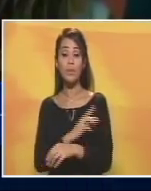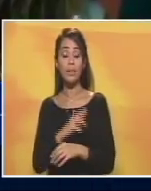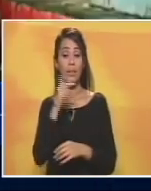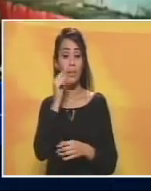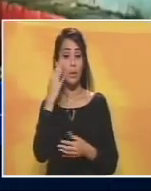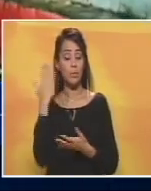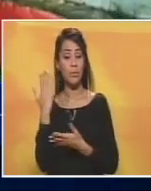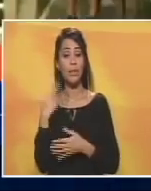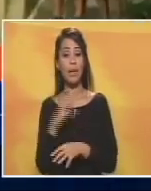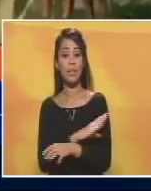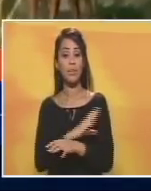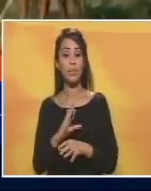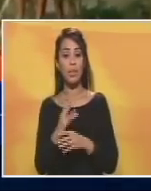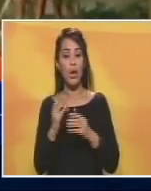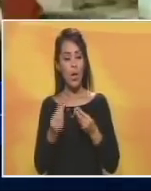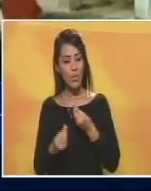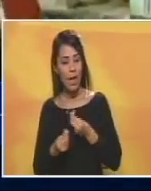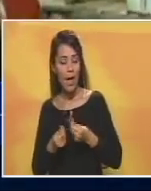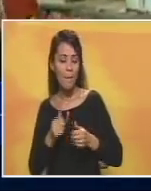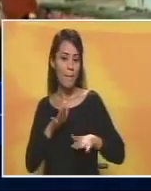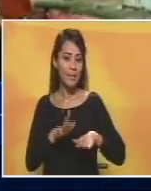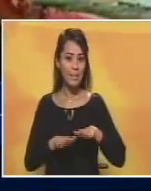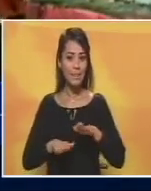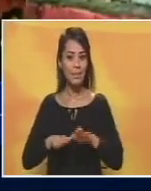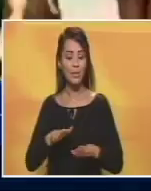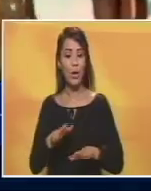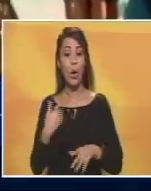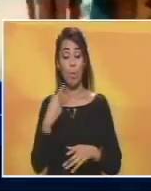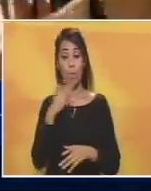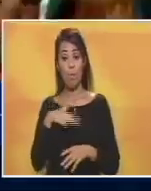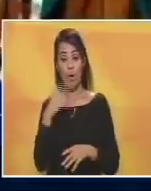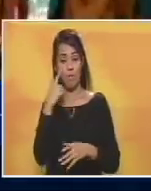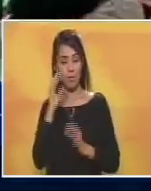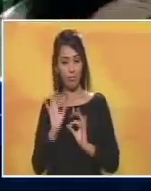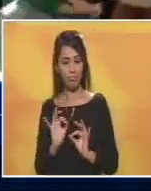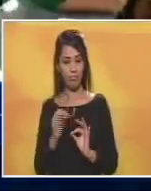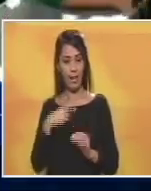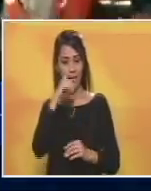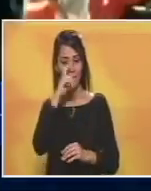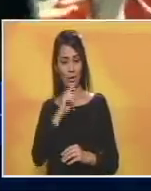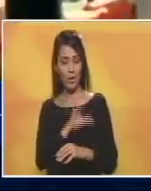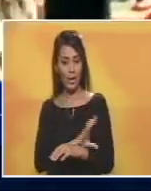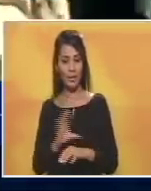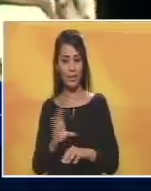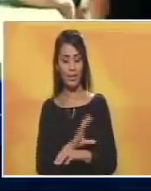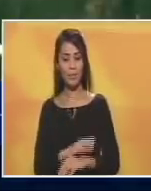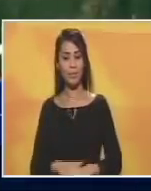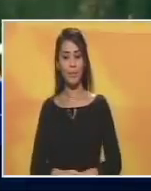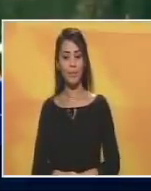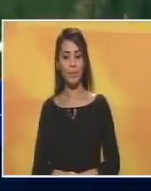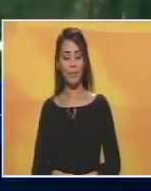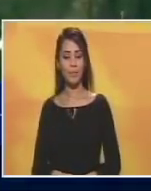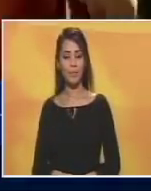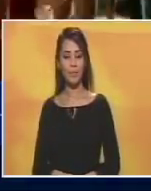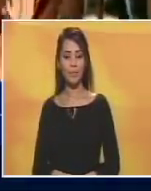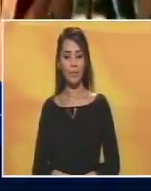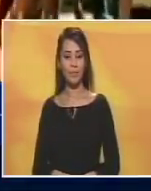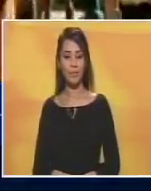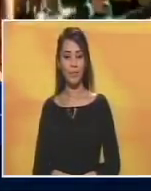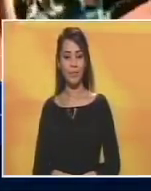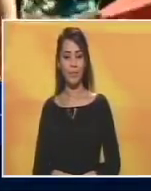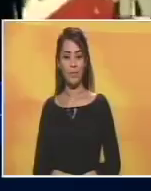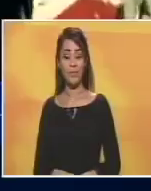pelea con su pegajoso tema Despacito, que podría coronarse como Canción del Año en las categorías Latin Pop, Hot Latin Song,